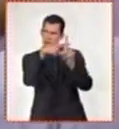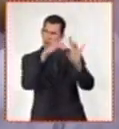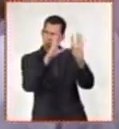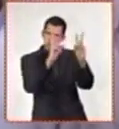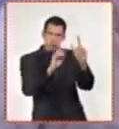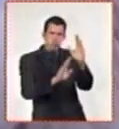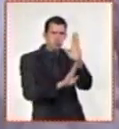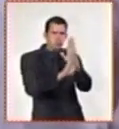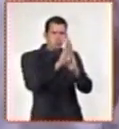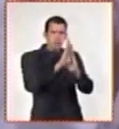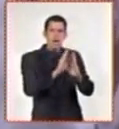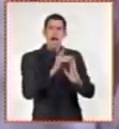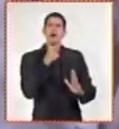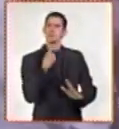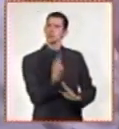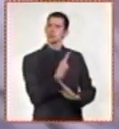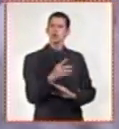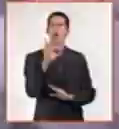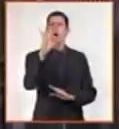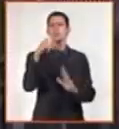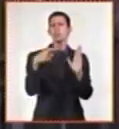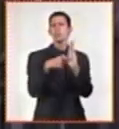del 8,1%,